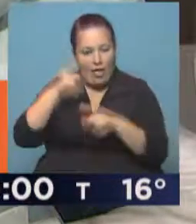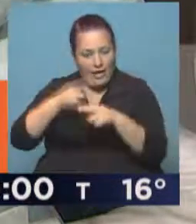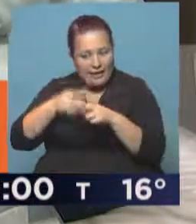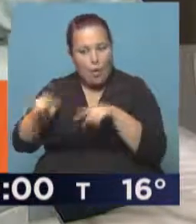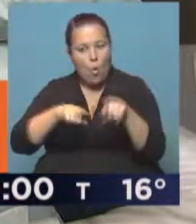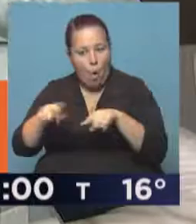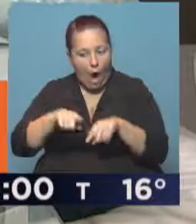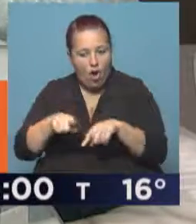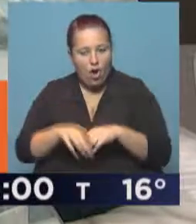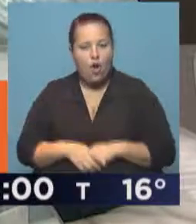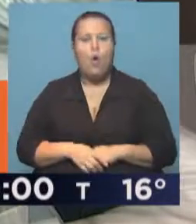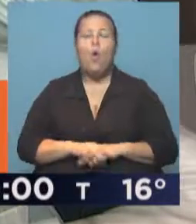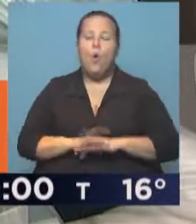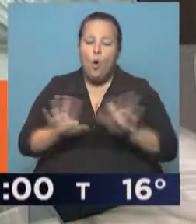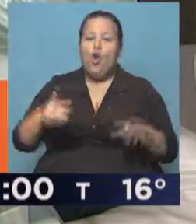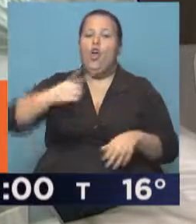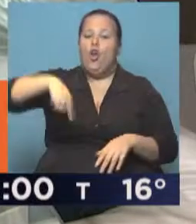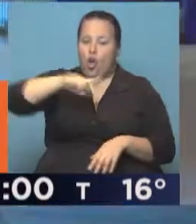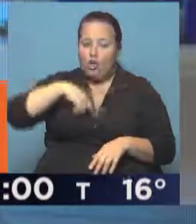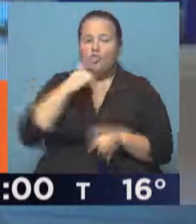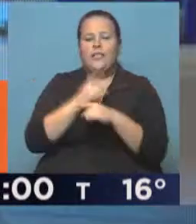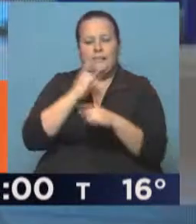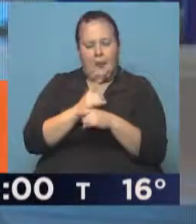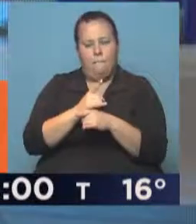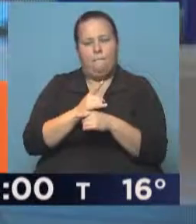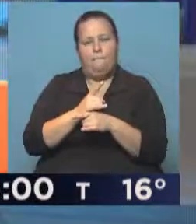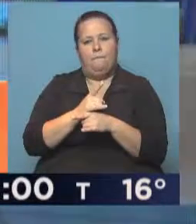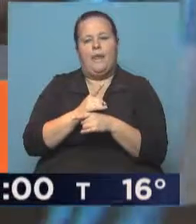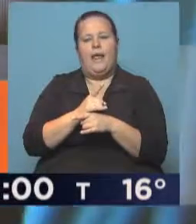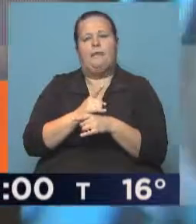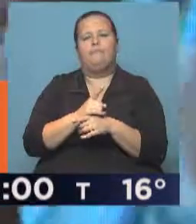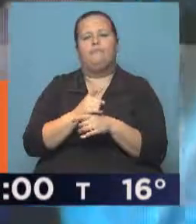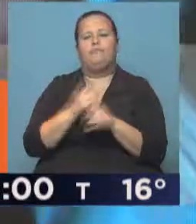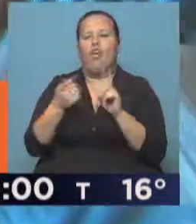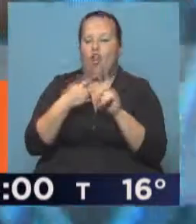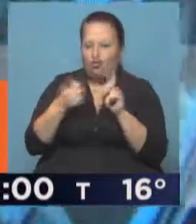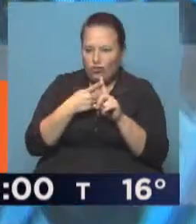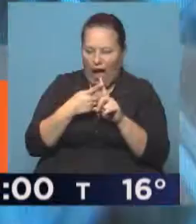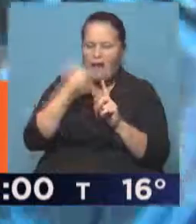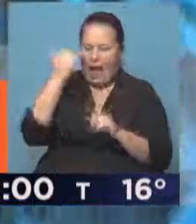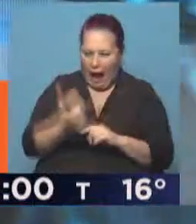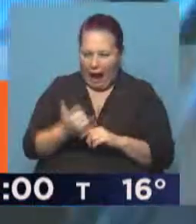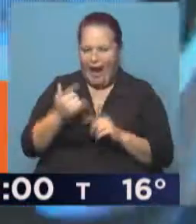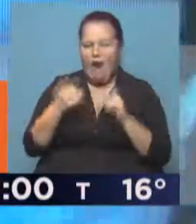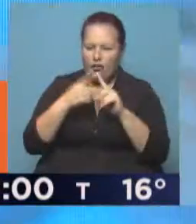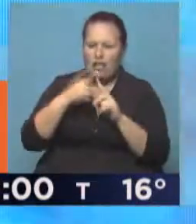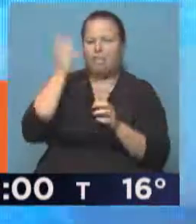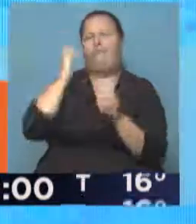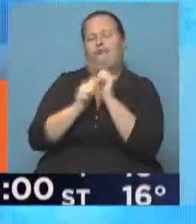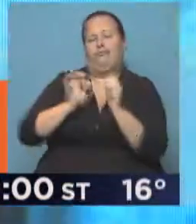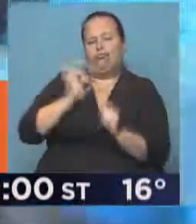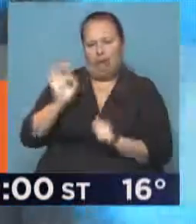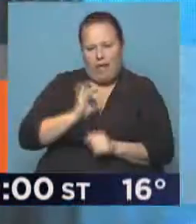de lugano bueno nosotros tenemos siempre un contacto con contacto y relaciones históricas